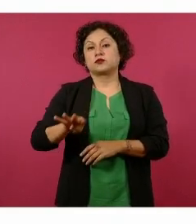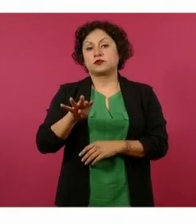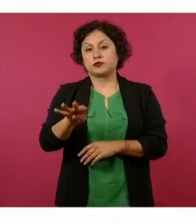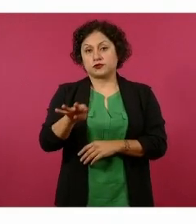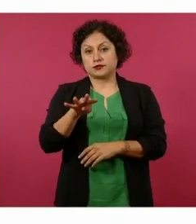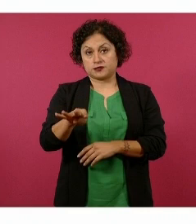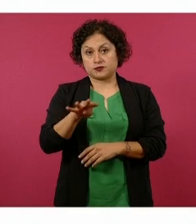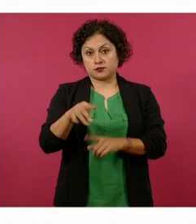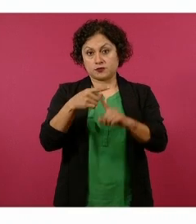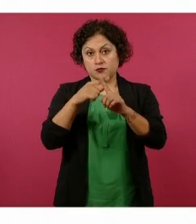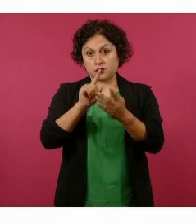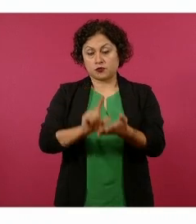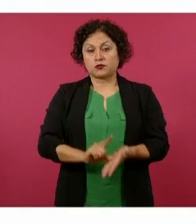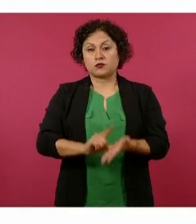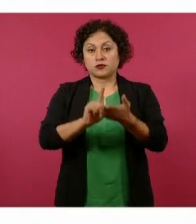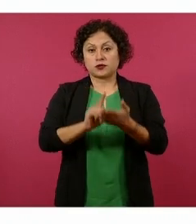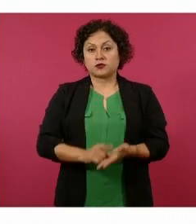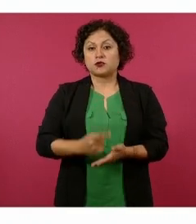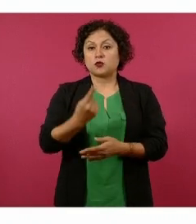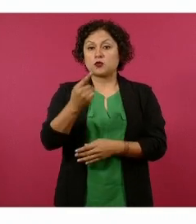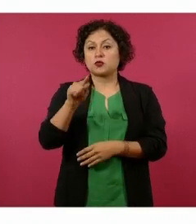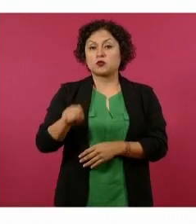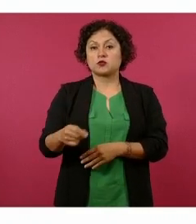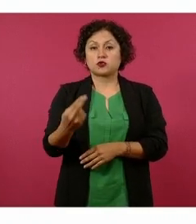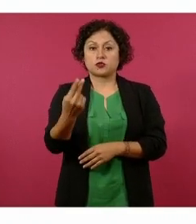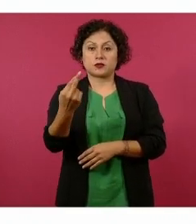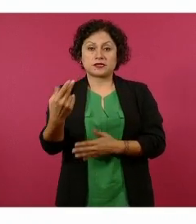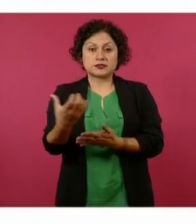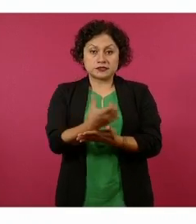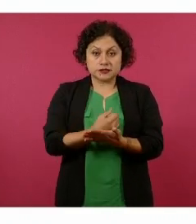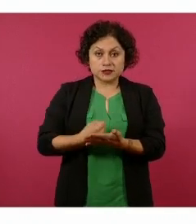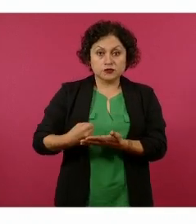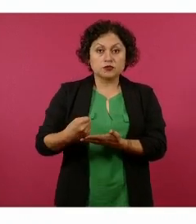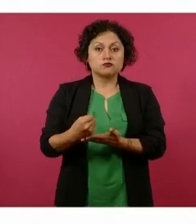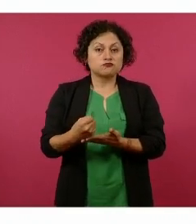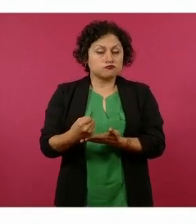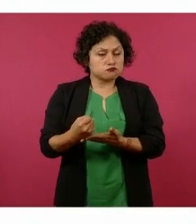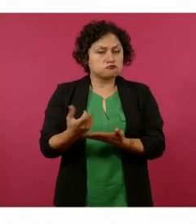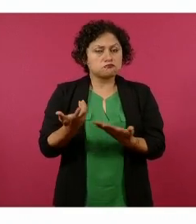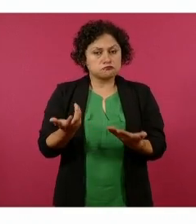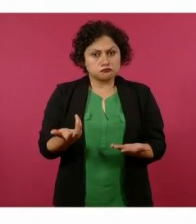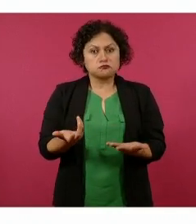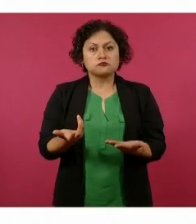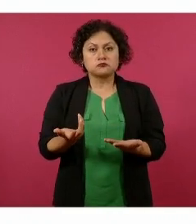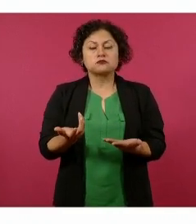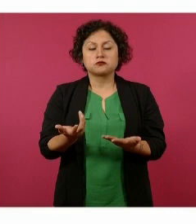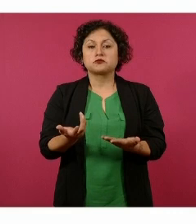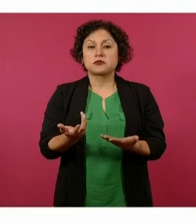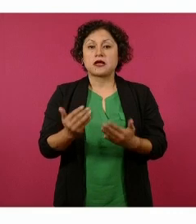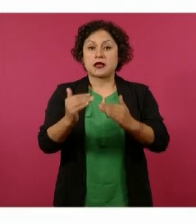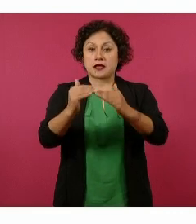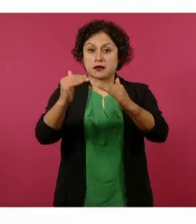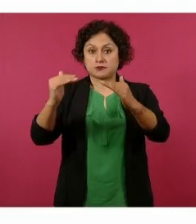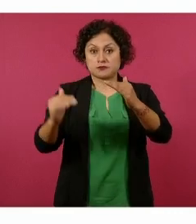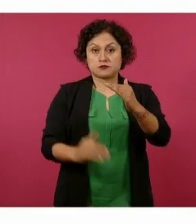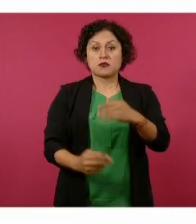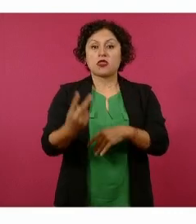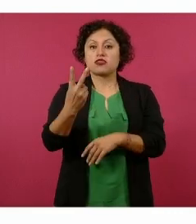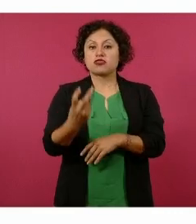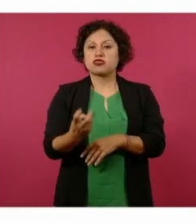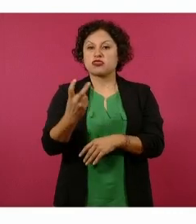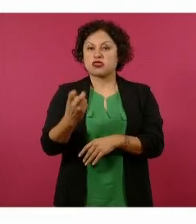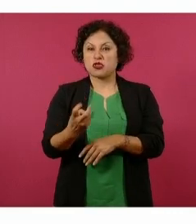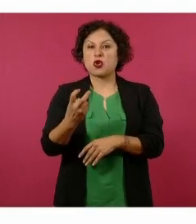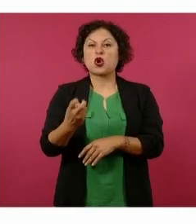$23.19 el litro, solamente 1.25 pesos de indicador de ganancia y casi 2 pesos por debajo del promedio nacional que